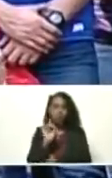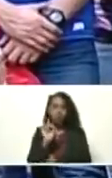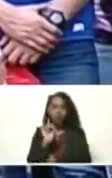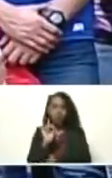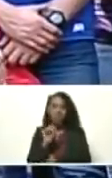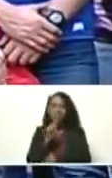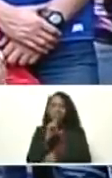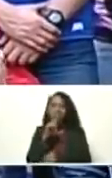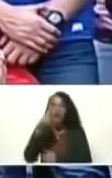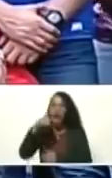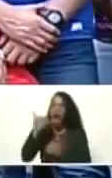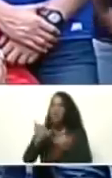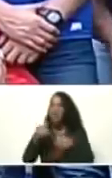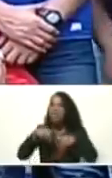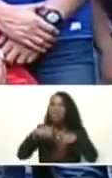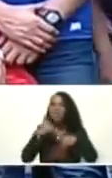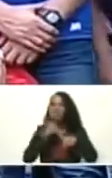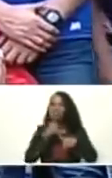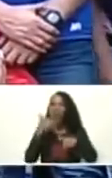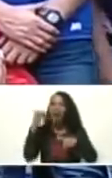¿Quiénes tienen WhatsApp?